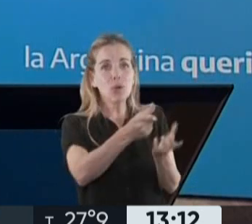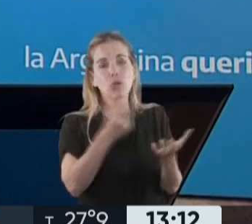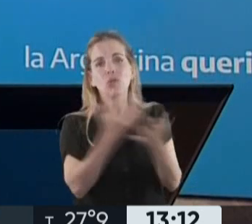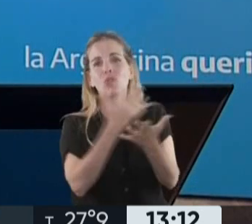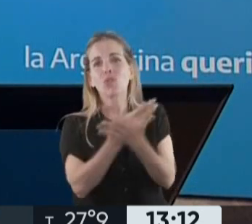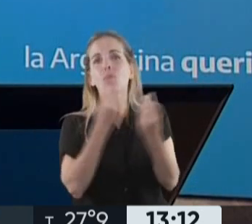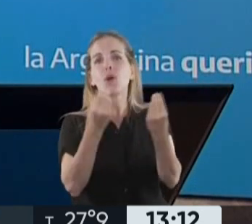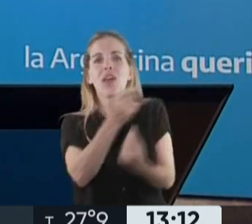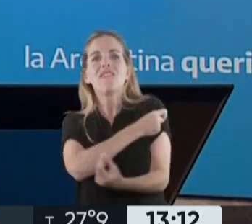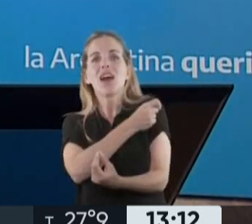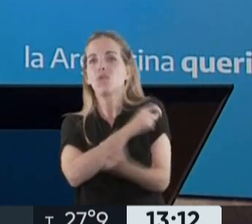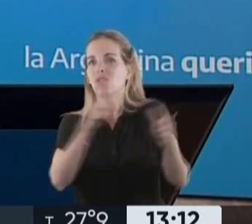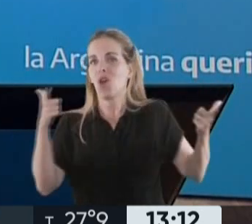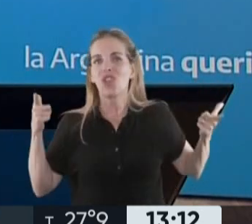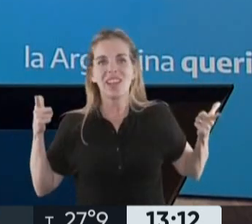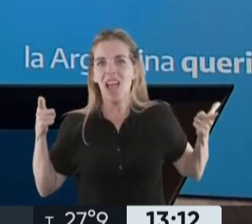vacuna.